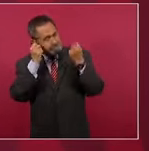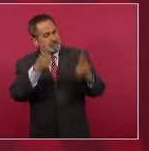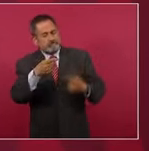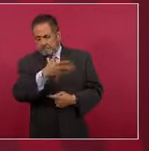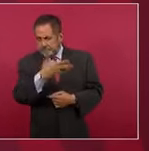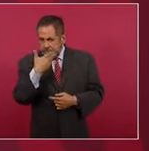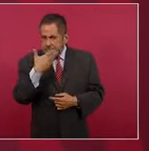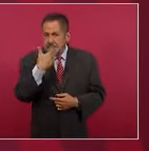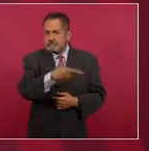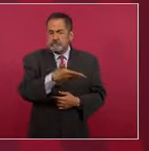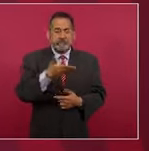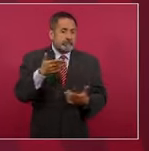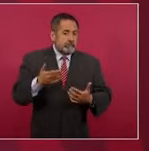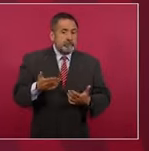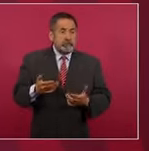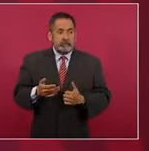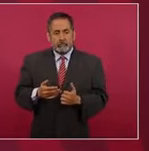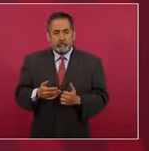porque